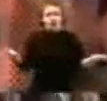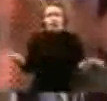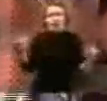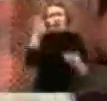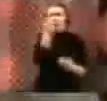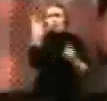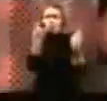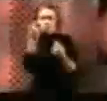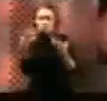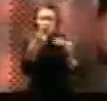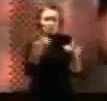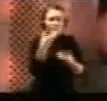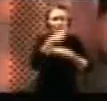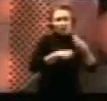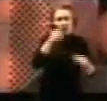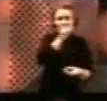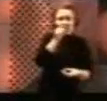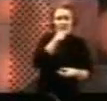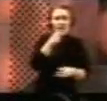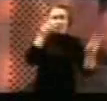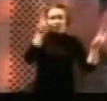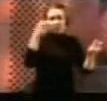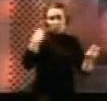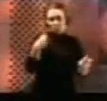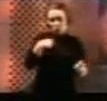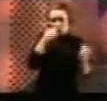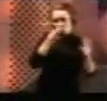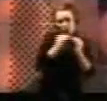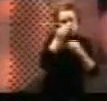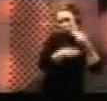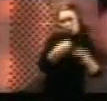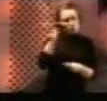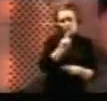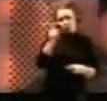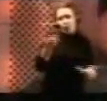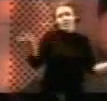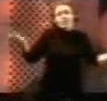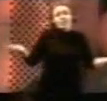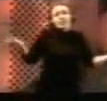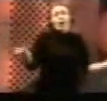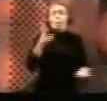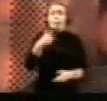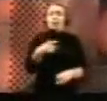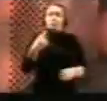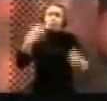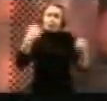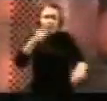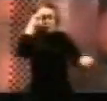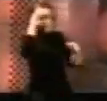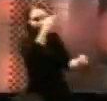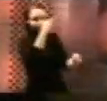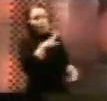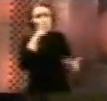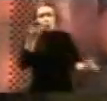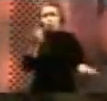Que no hacen este tipo de canciones, y eso hay que respetarlo,